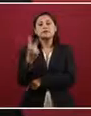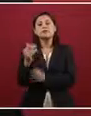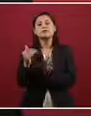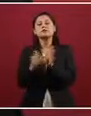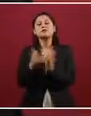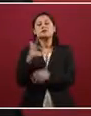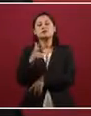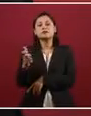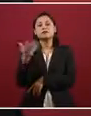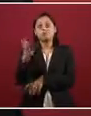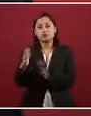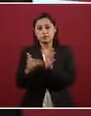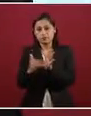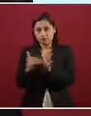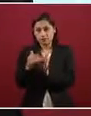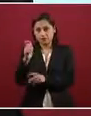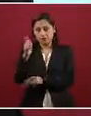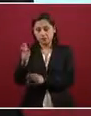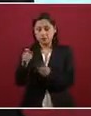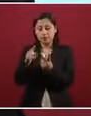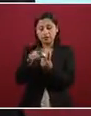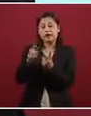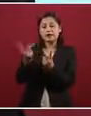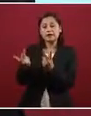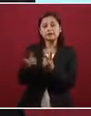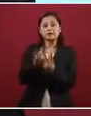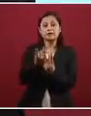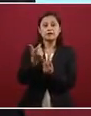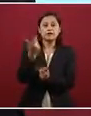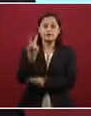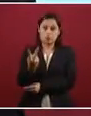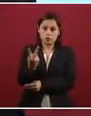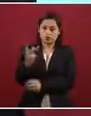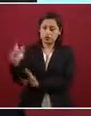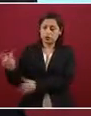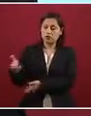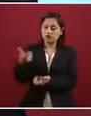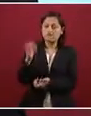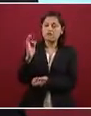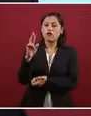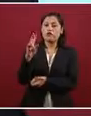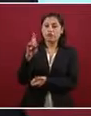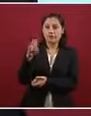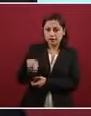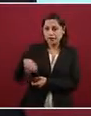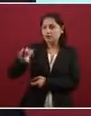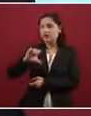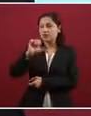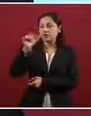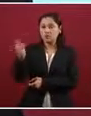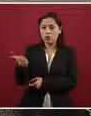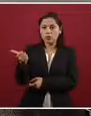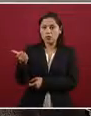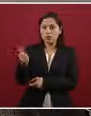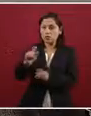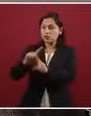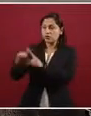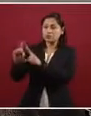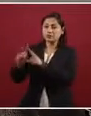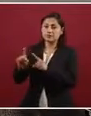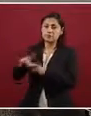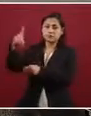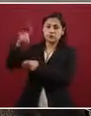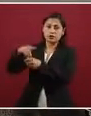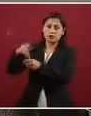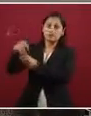pesos, tiene 2 fuentes de financiamiento: los recursos tradicionales del Fonden y los recursos que se recibieron a través de diversos